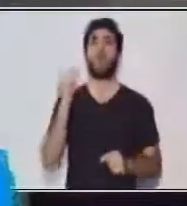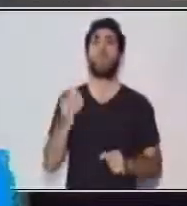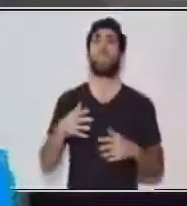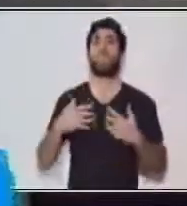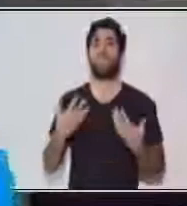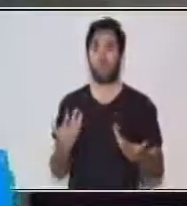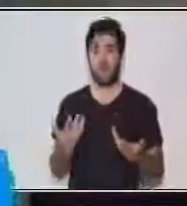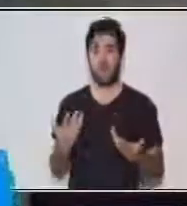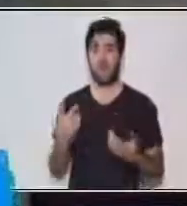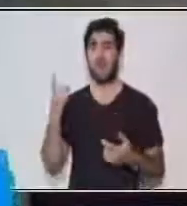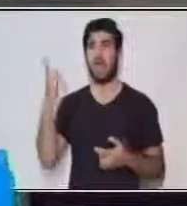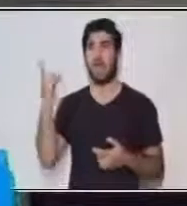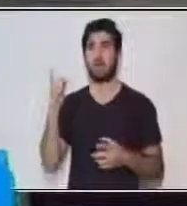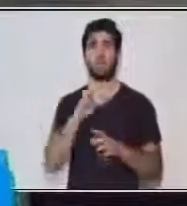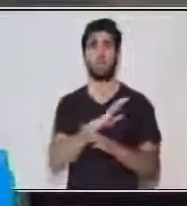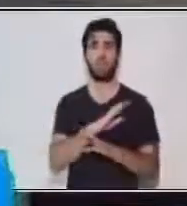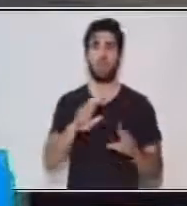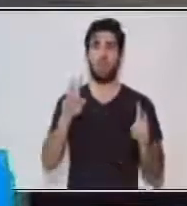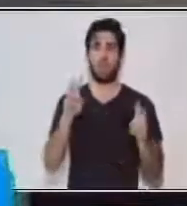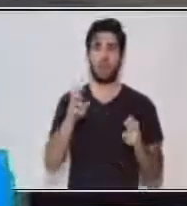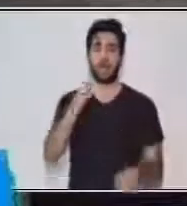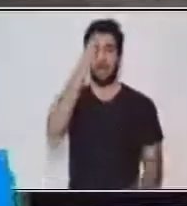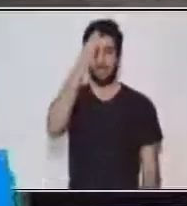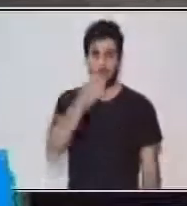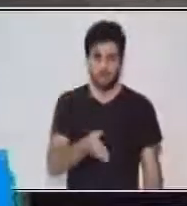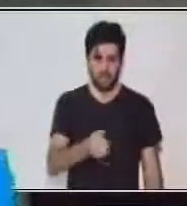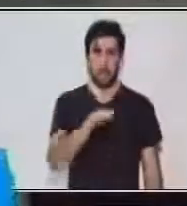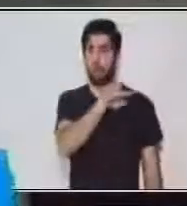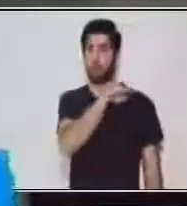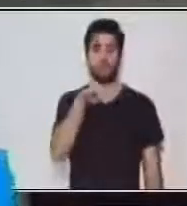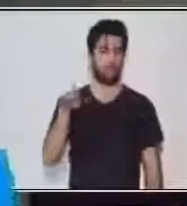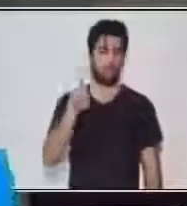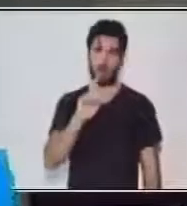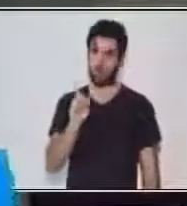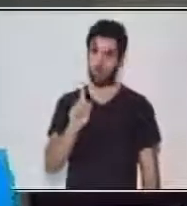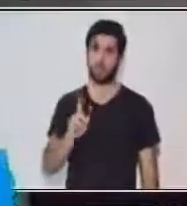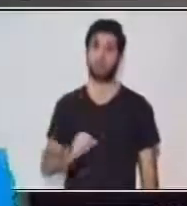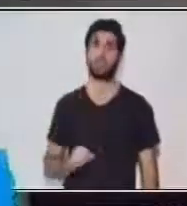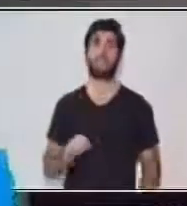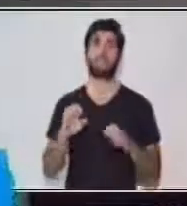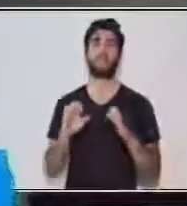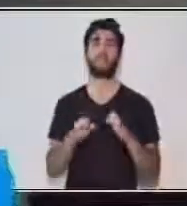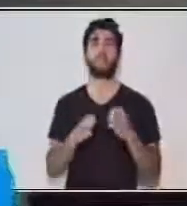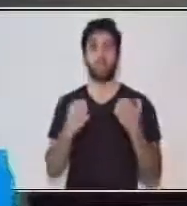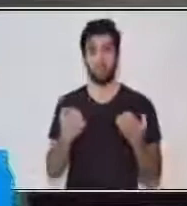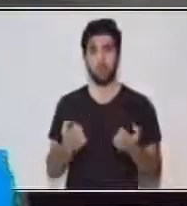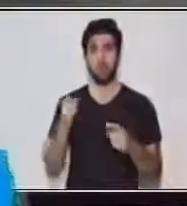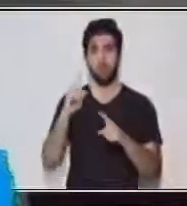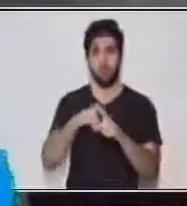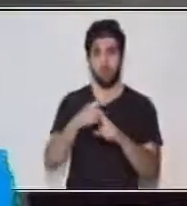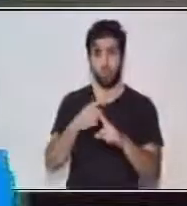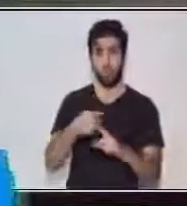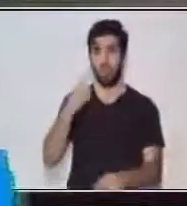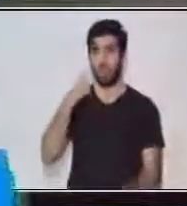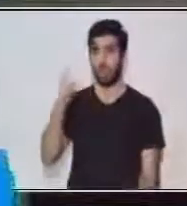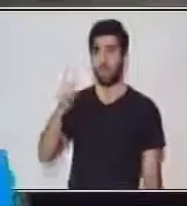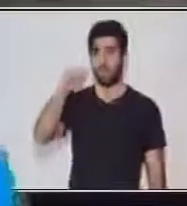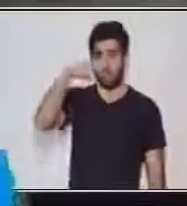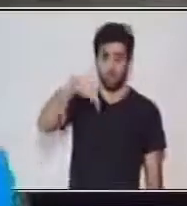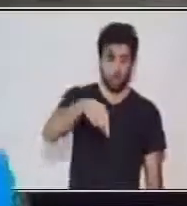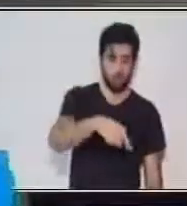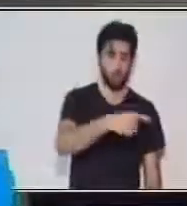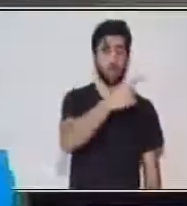solo afecta el eje vertical, no al horizontal. Entonces, al pasar aquí en este punto,